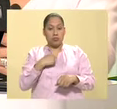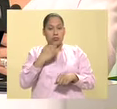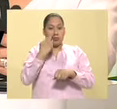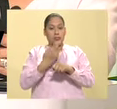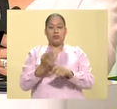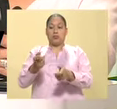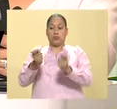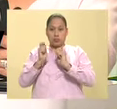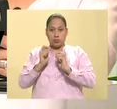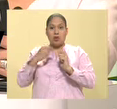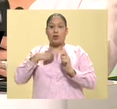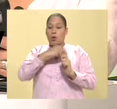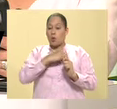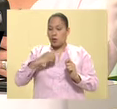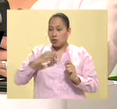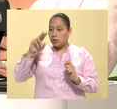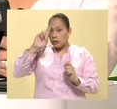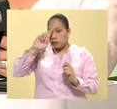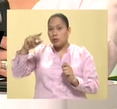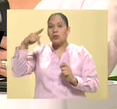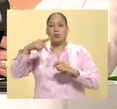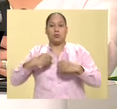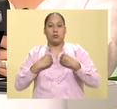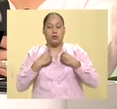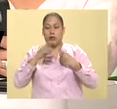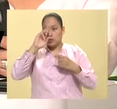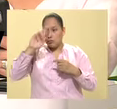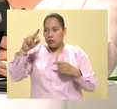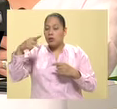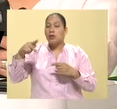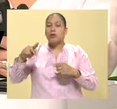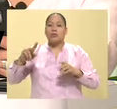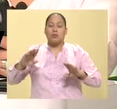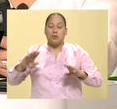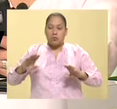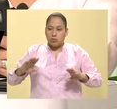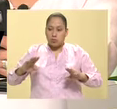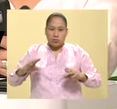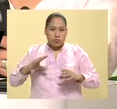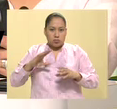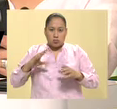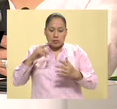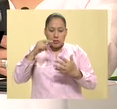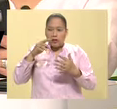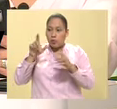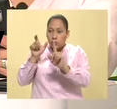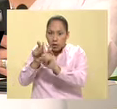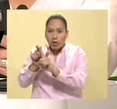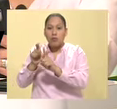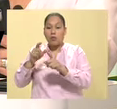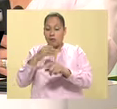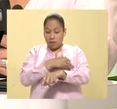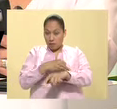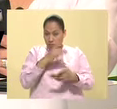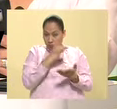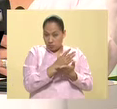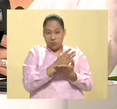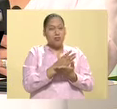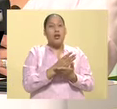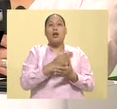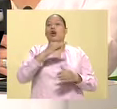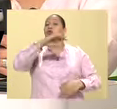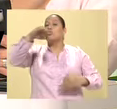Tenemos supuesto. obligación de respetar su vida, su dignidad, su integridad, y no nada más la familia, toda